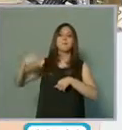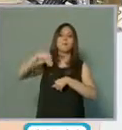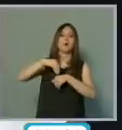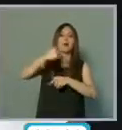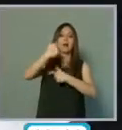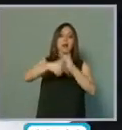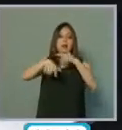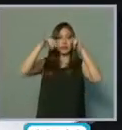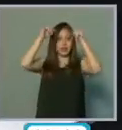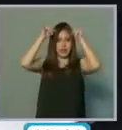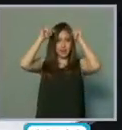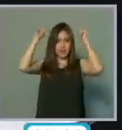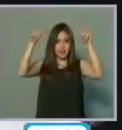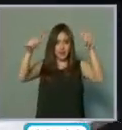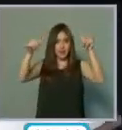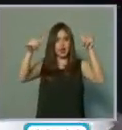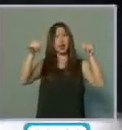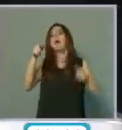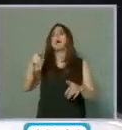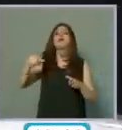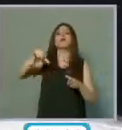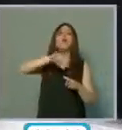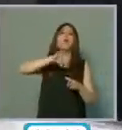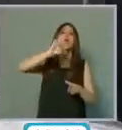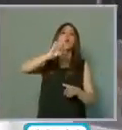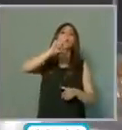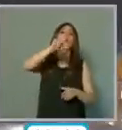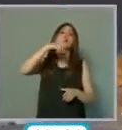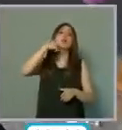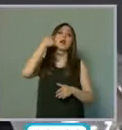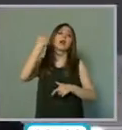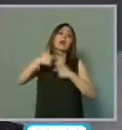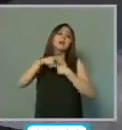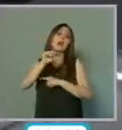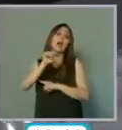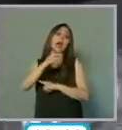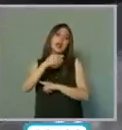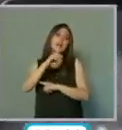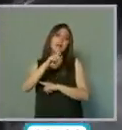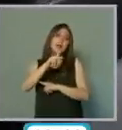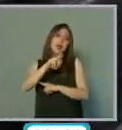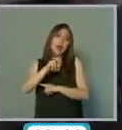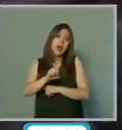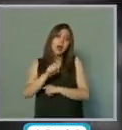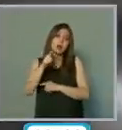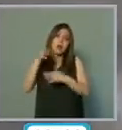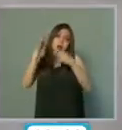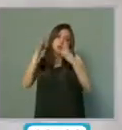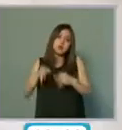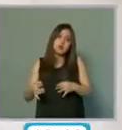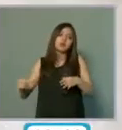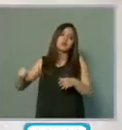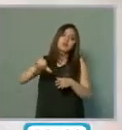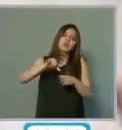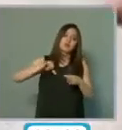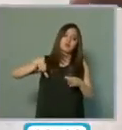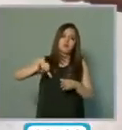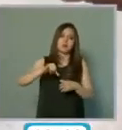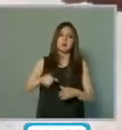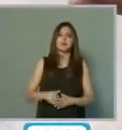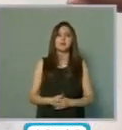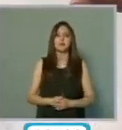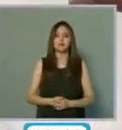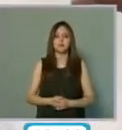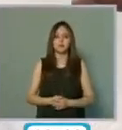vaca, es leche normal. Podemos utilizar también leche de almendra, si en dado caso quieren que sea totalmente vegana. Leche de almendra. Eso, Pame.